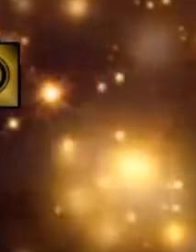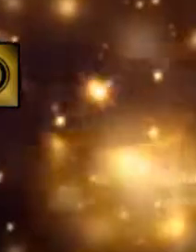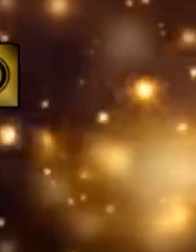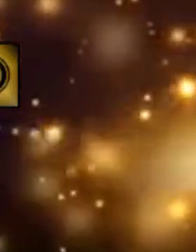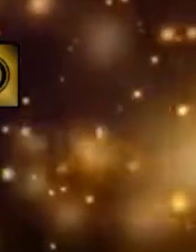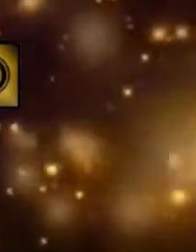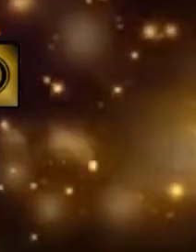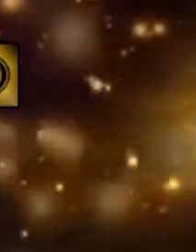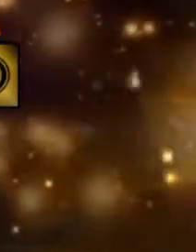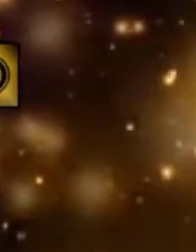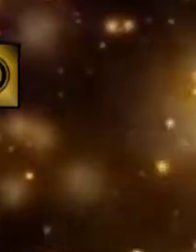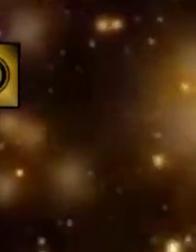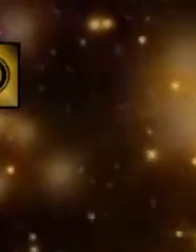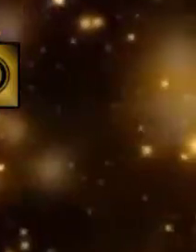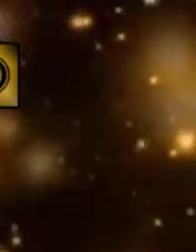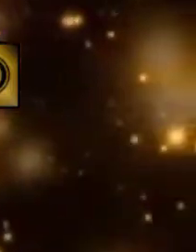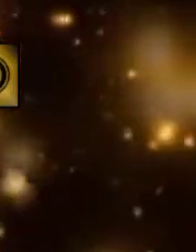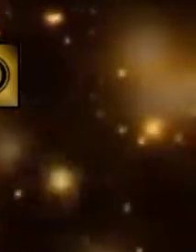ah